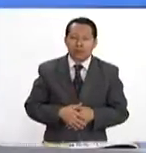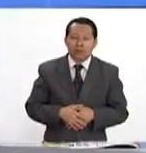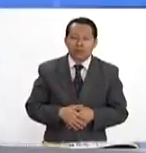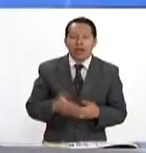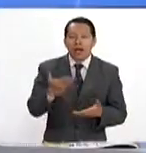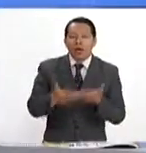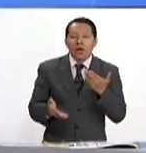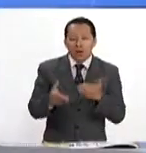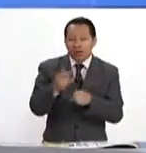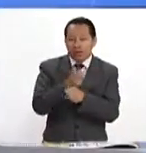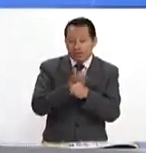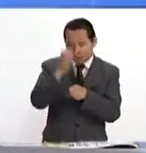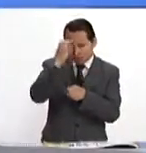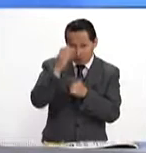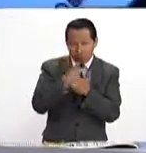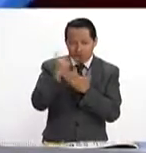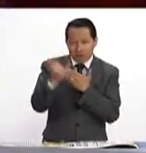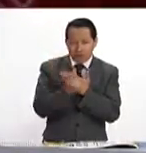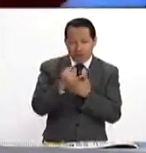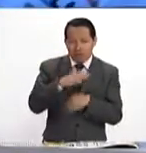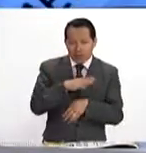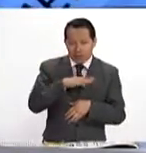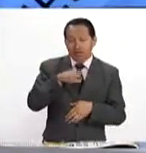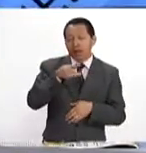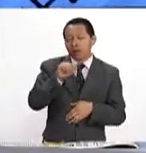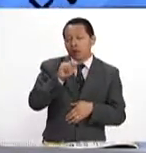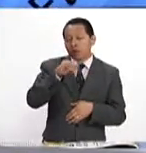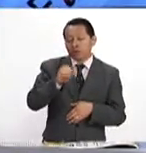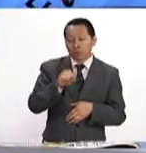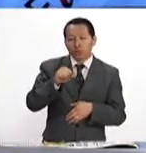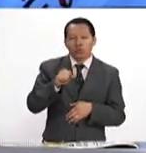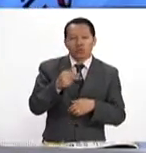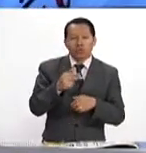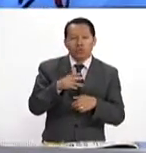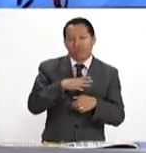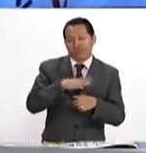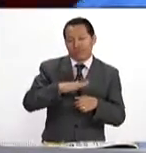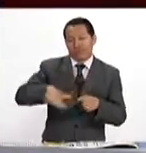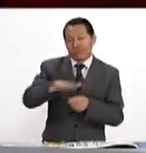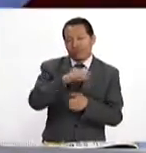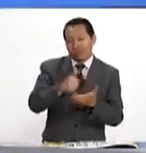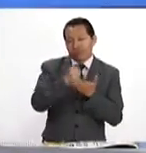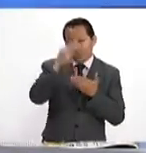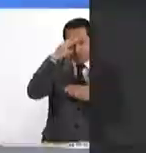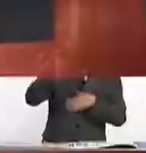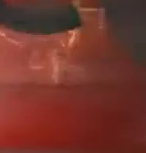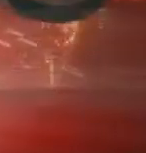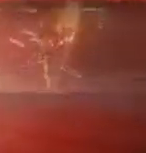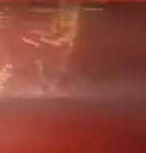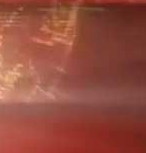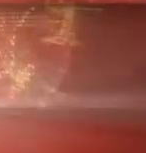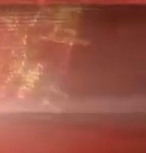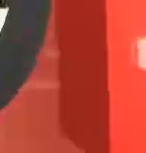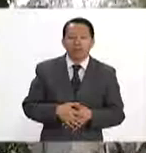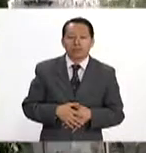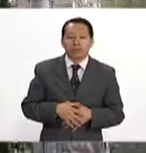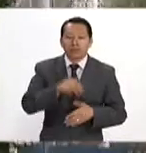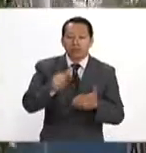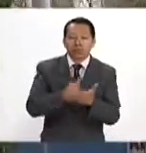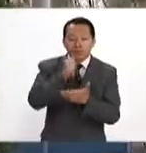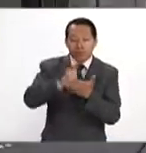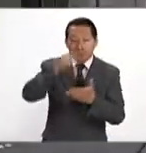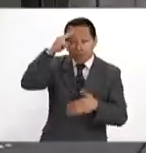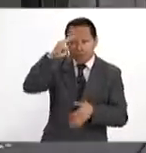Ahora lo invito a conocer el proyecto de naturación urbana más grande del mundo, aquí en la Ciudad de México. En la Ciudad de